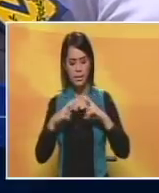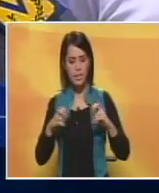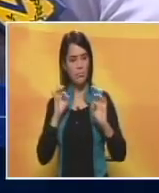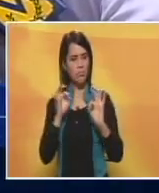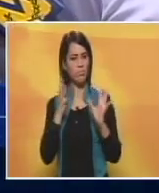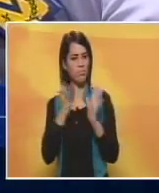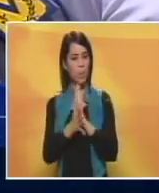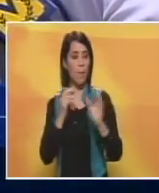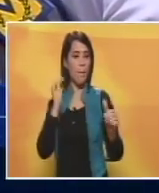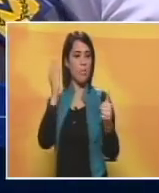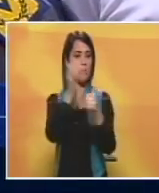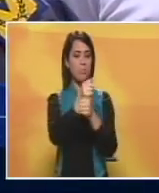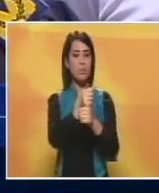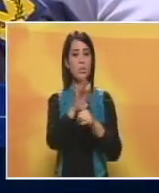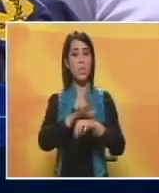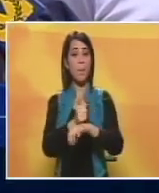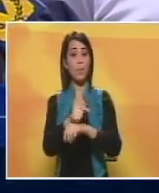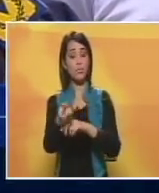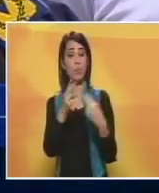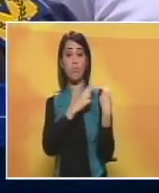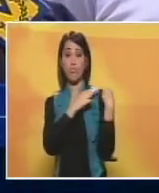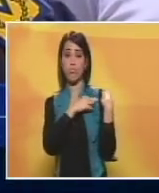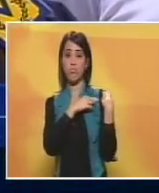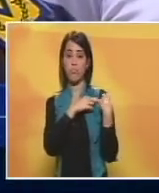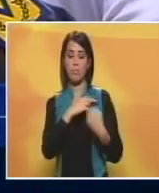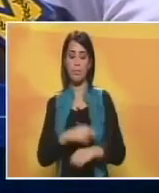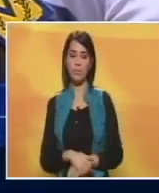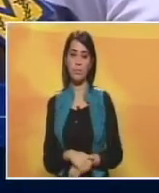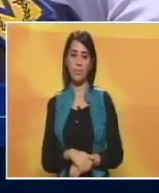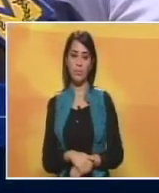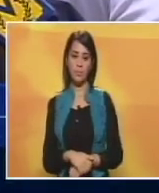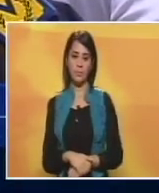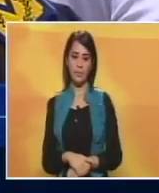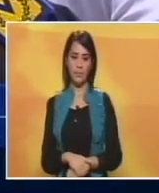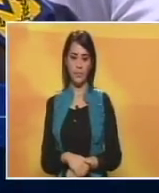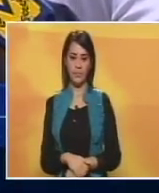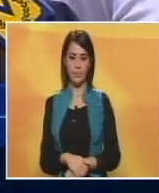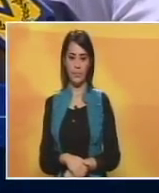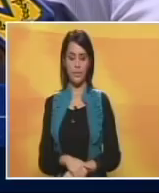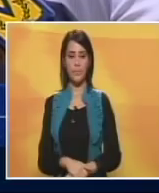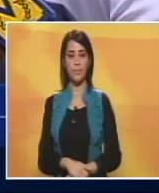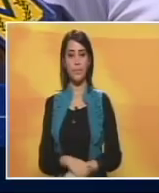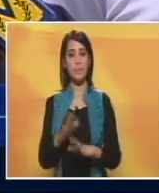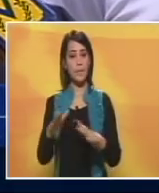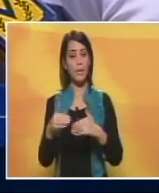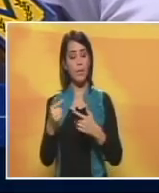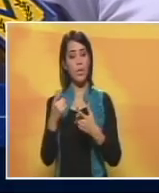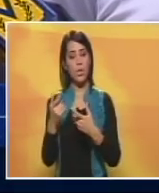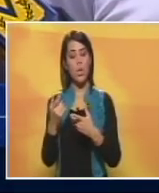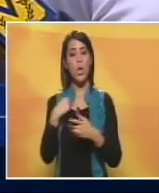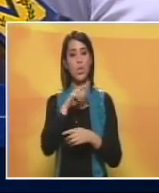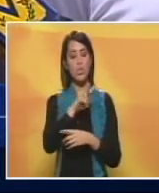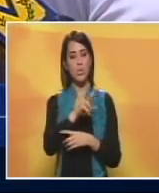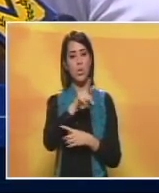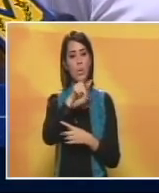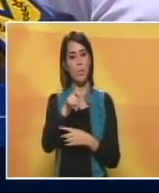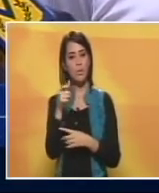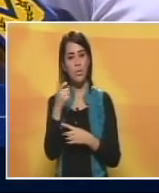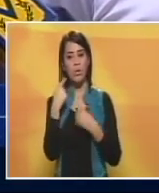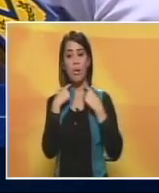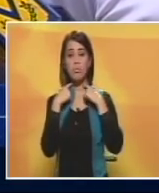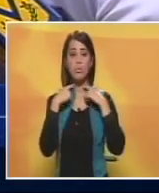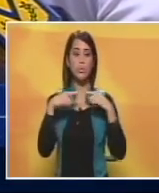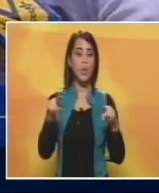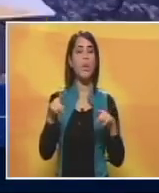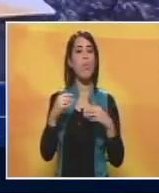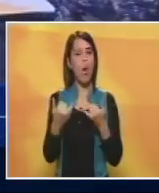con los autores de este hurto. Igualmente recuperamos 2 temporadistas que estaban extraviados, sano y